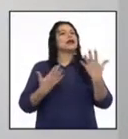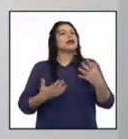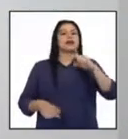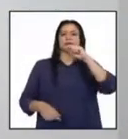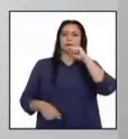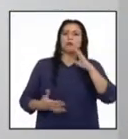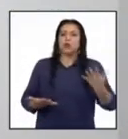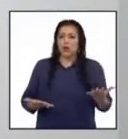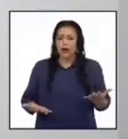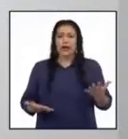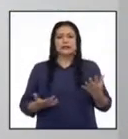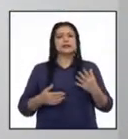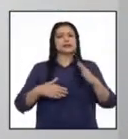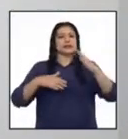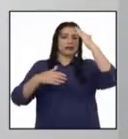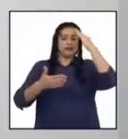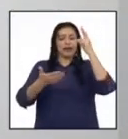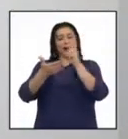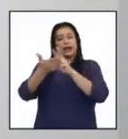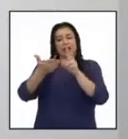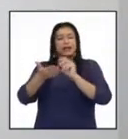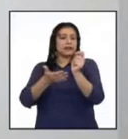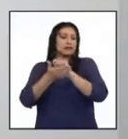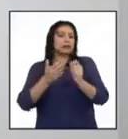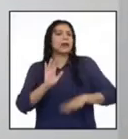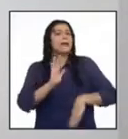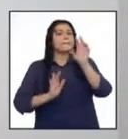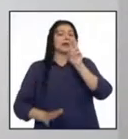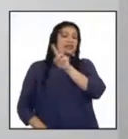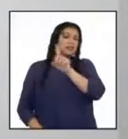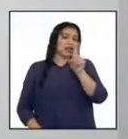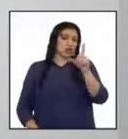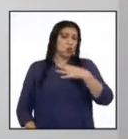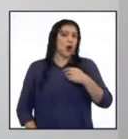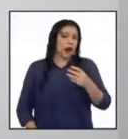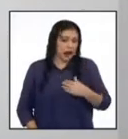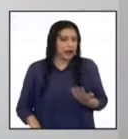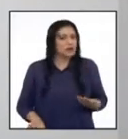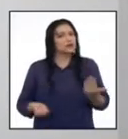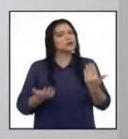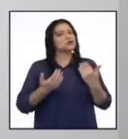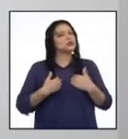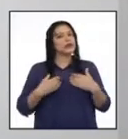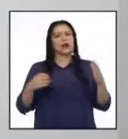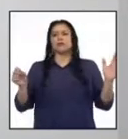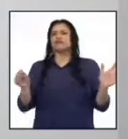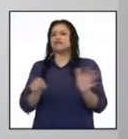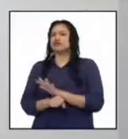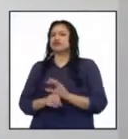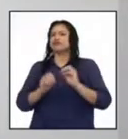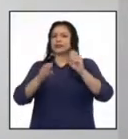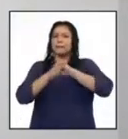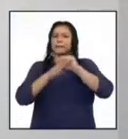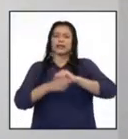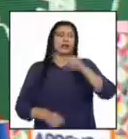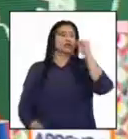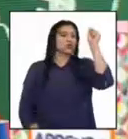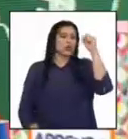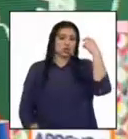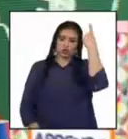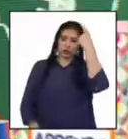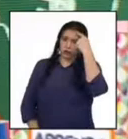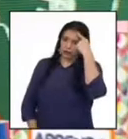las mujeres alfabetas mayores de 21 años adquirieran la plenitud de sus derechos